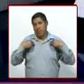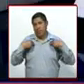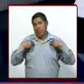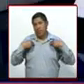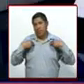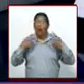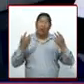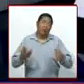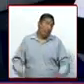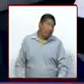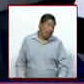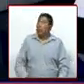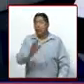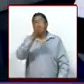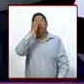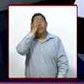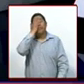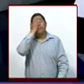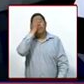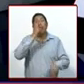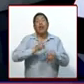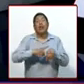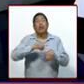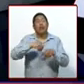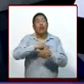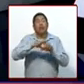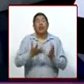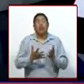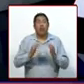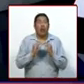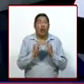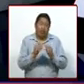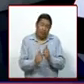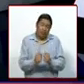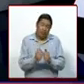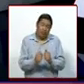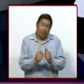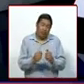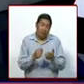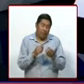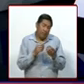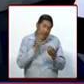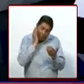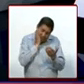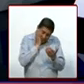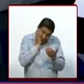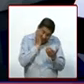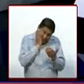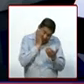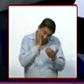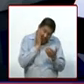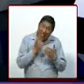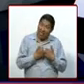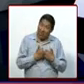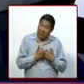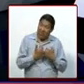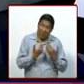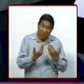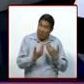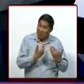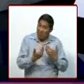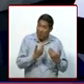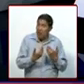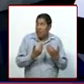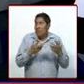Ah, qué interesante. A ver, época de pandemia, todos en la casa, por chats, por... Pero enamorarse... Pero enamorabas por chats con personas incluso desconocidas. Si